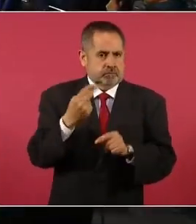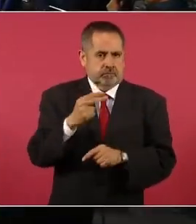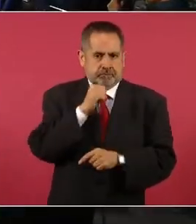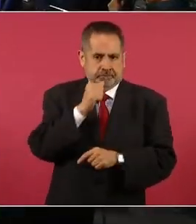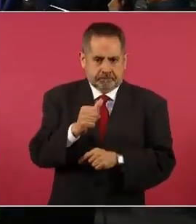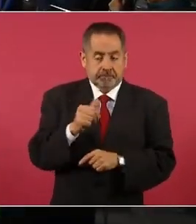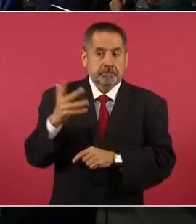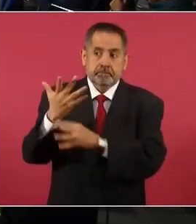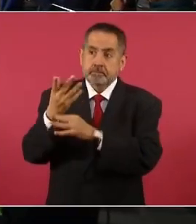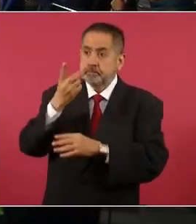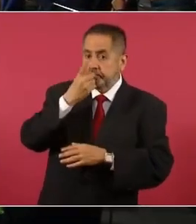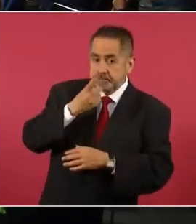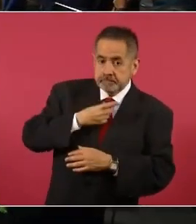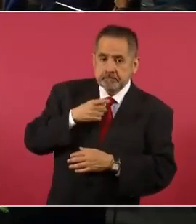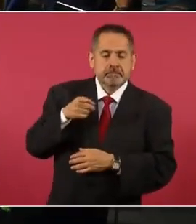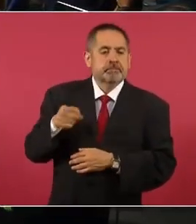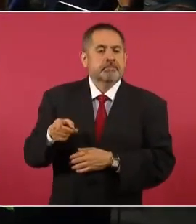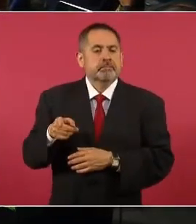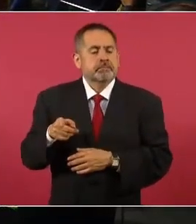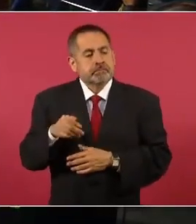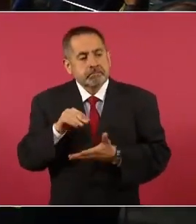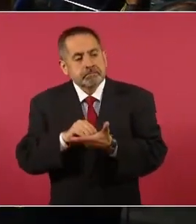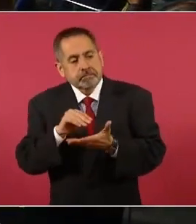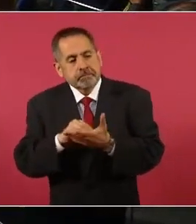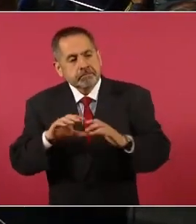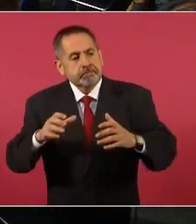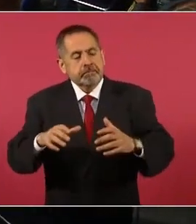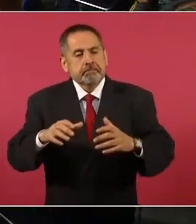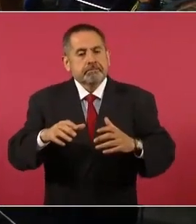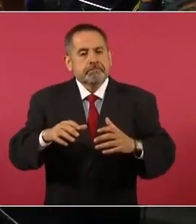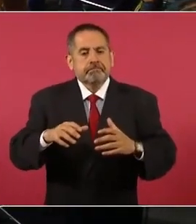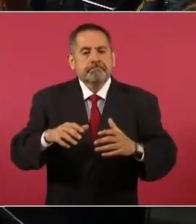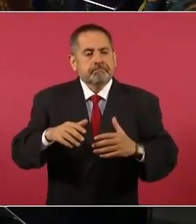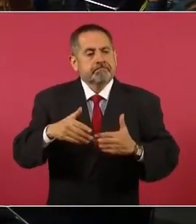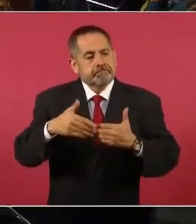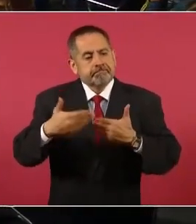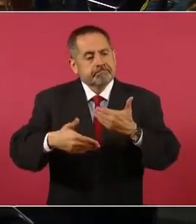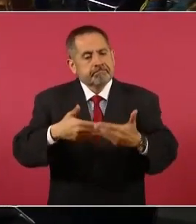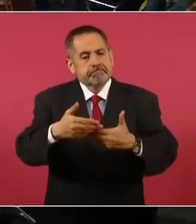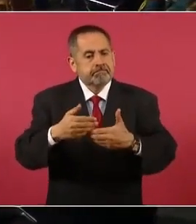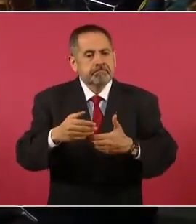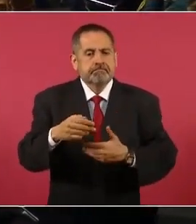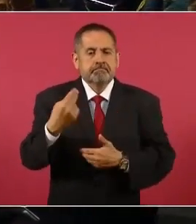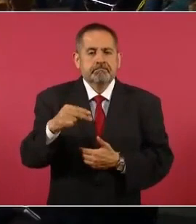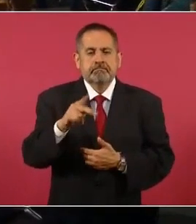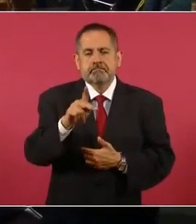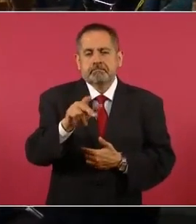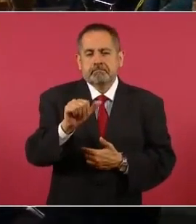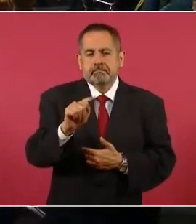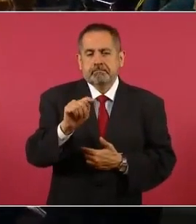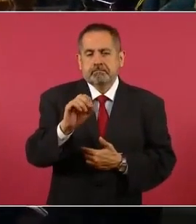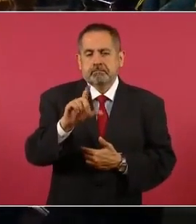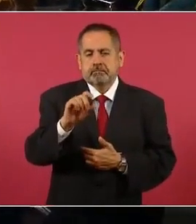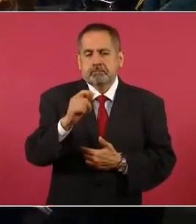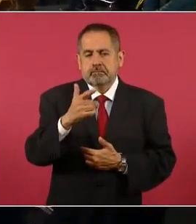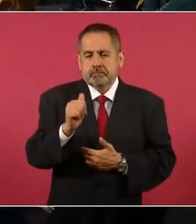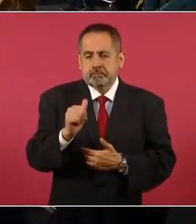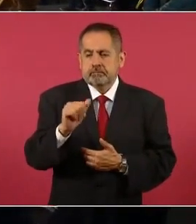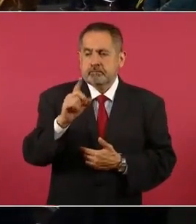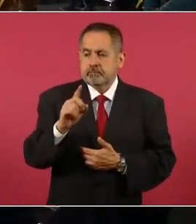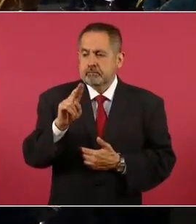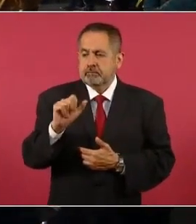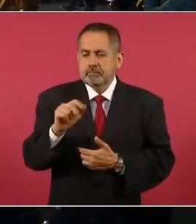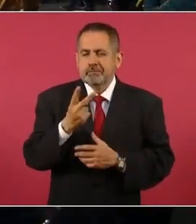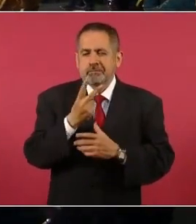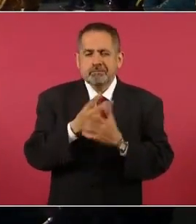ella me hablaba justamente de la prevalencia y la incidencia de la patología dual. Entonces le pregunté al